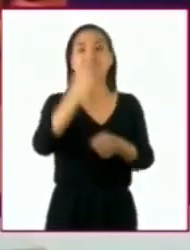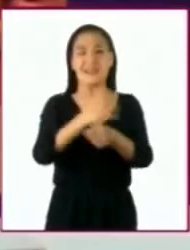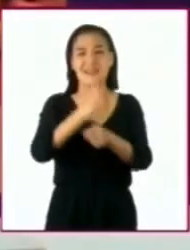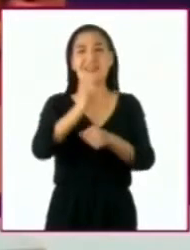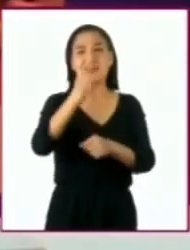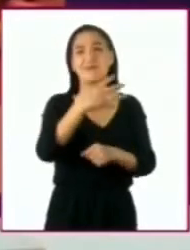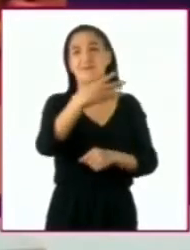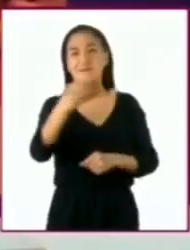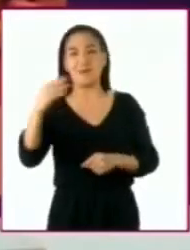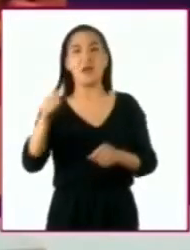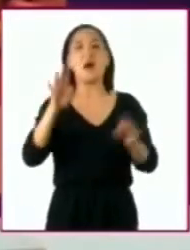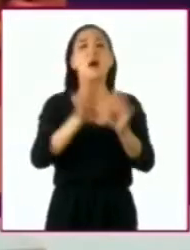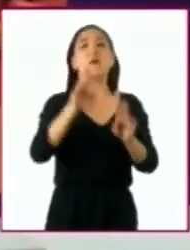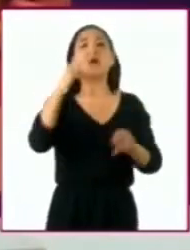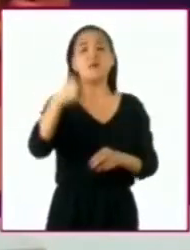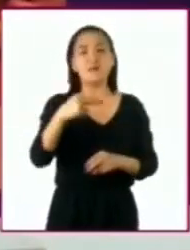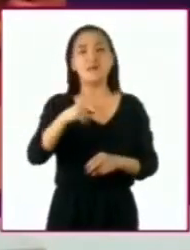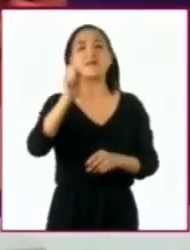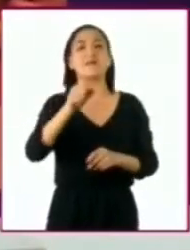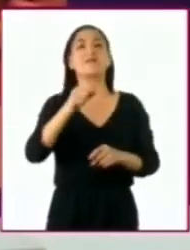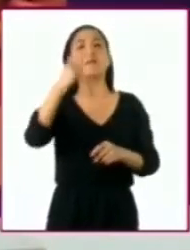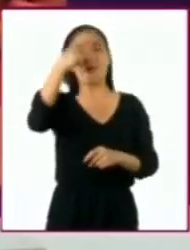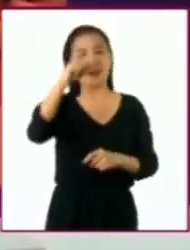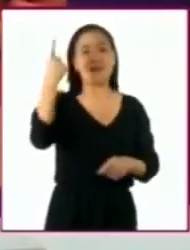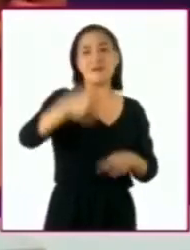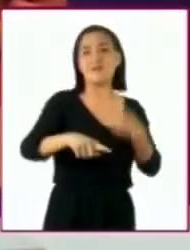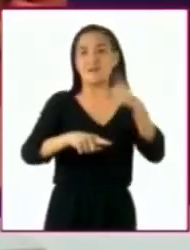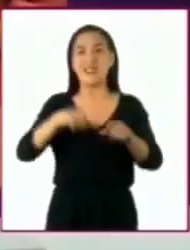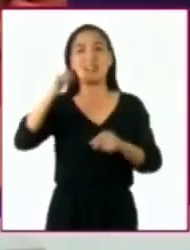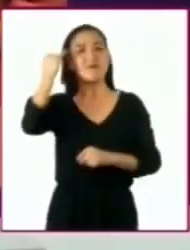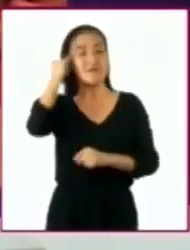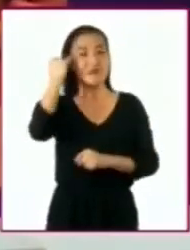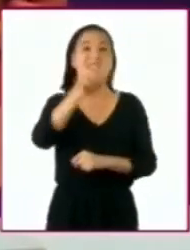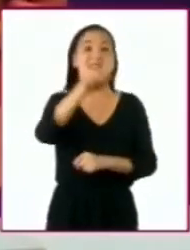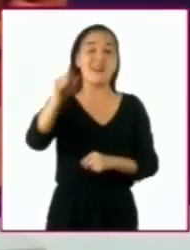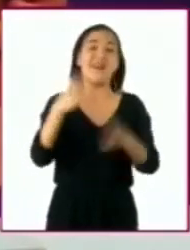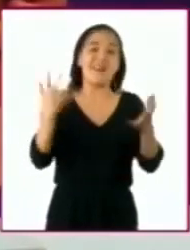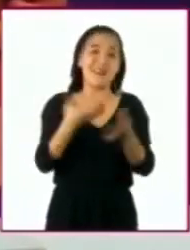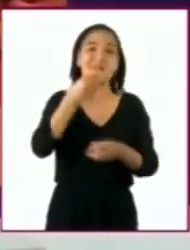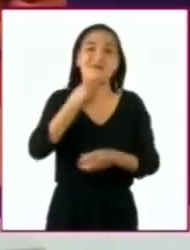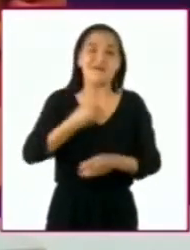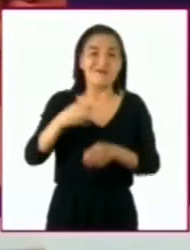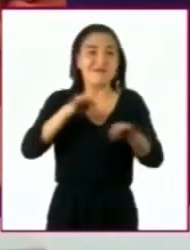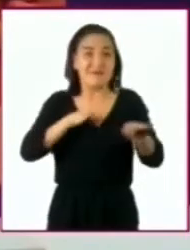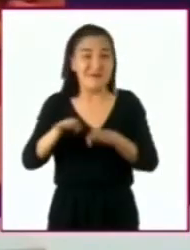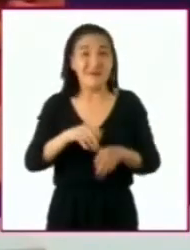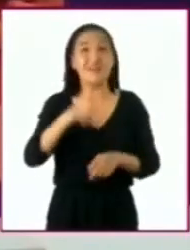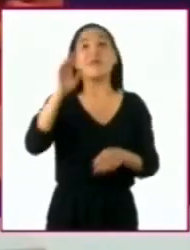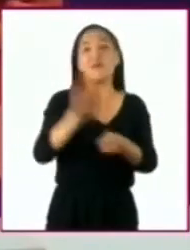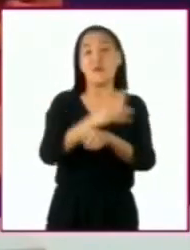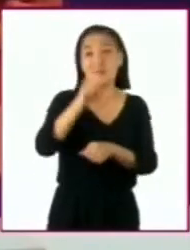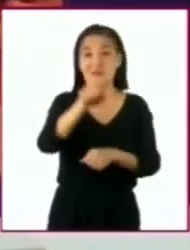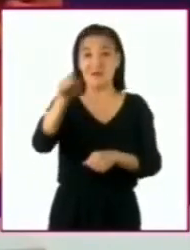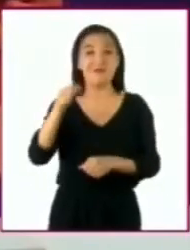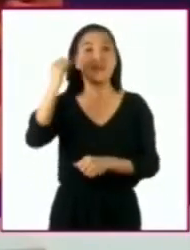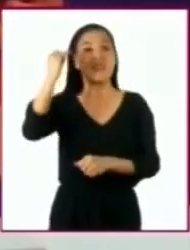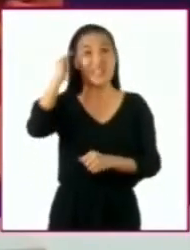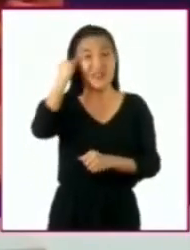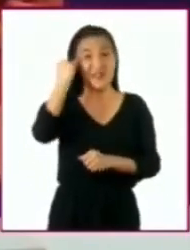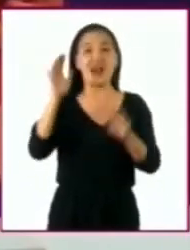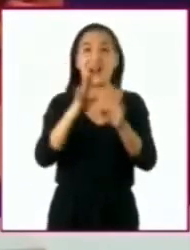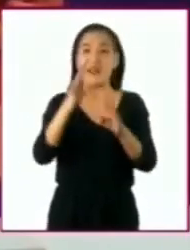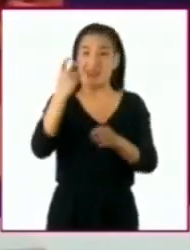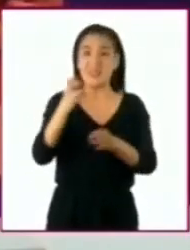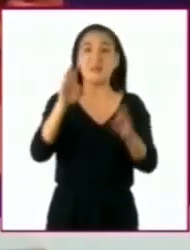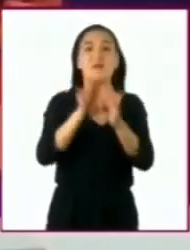los grandes tributos y servicios que los indios hacían, porque como los indios tenían en los templos de los ídolos y